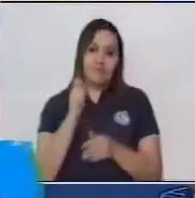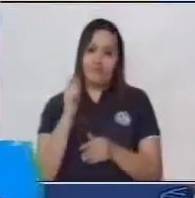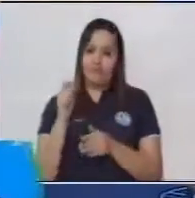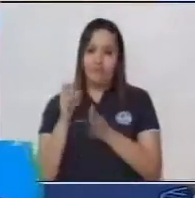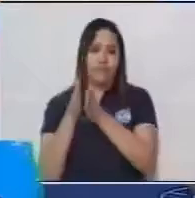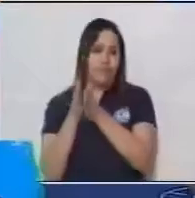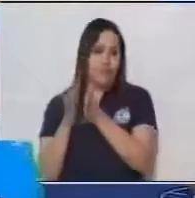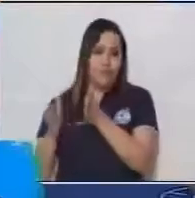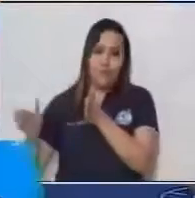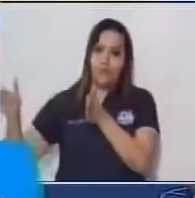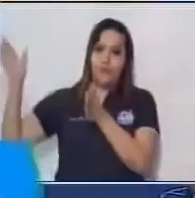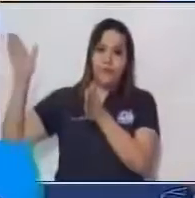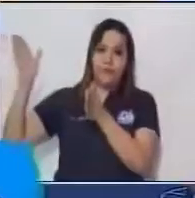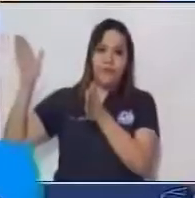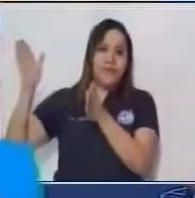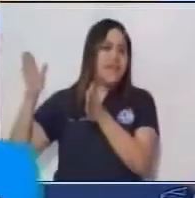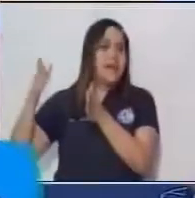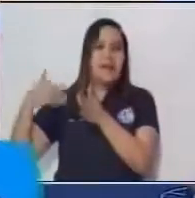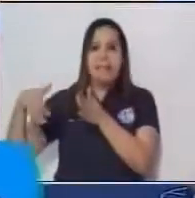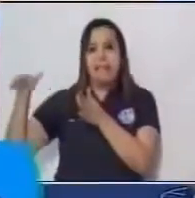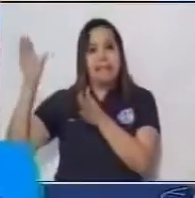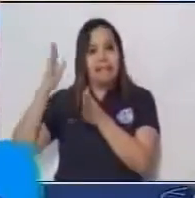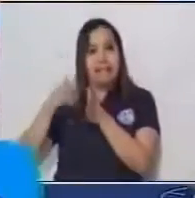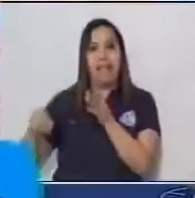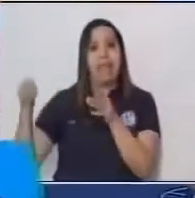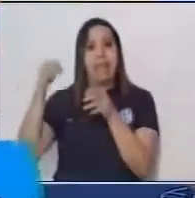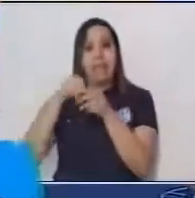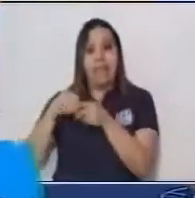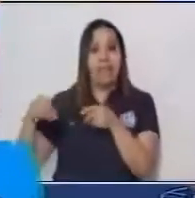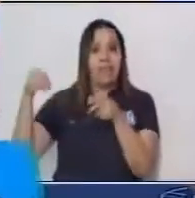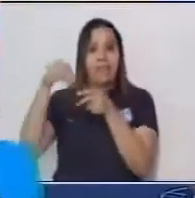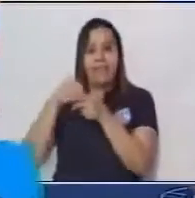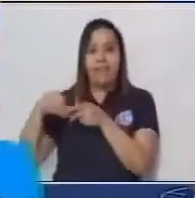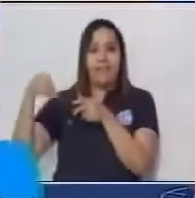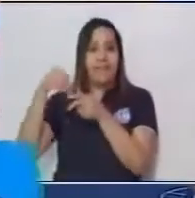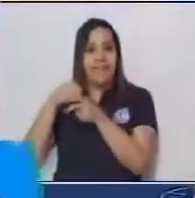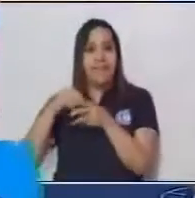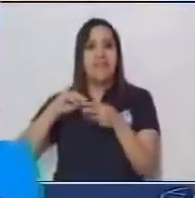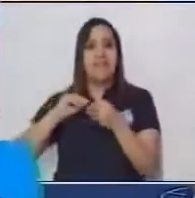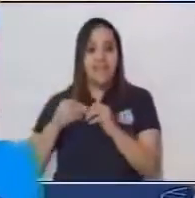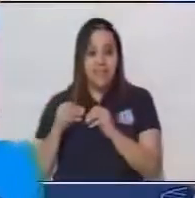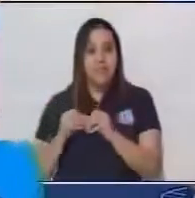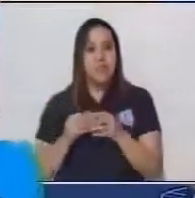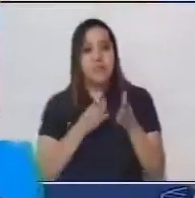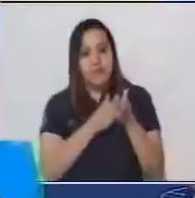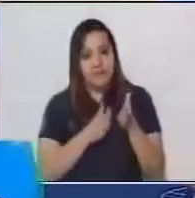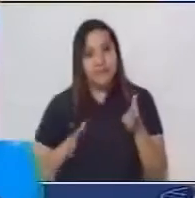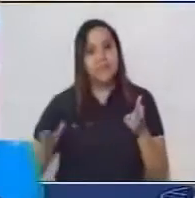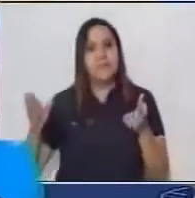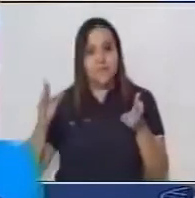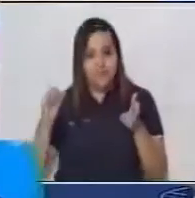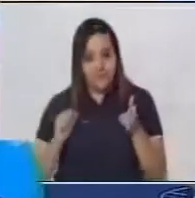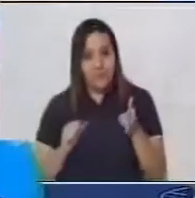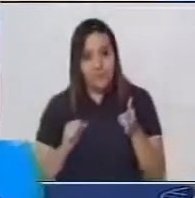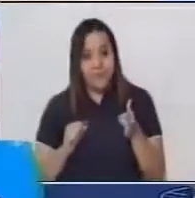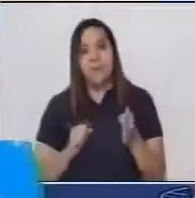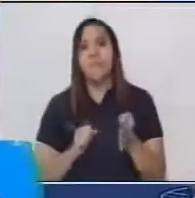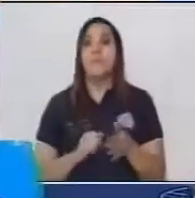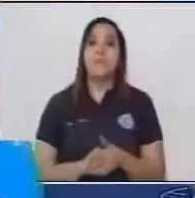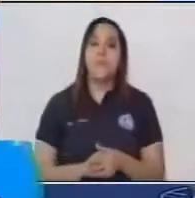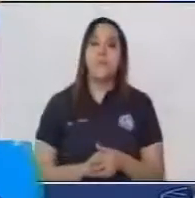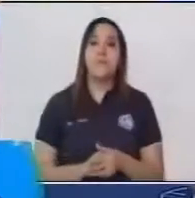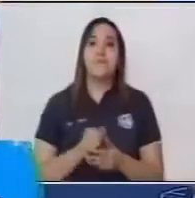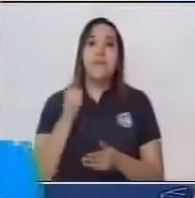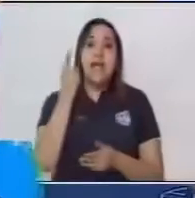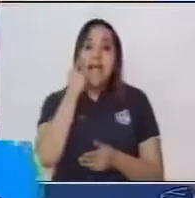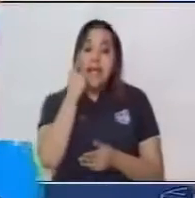Y así continuaríamos agregando elementos impares a esta progresión.